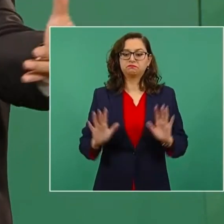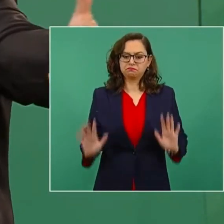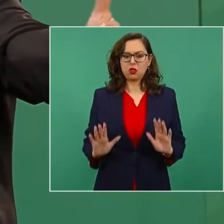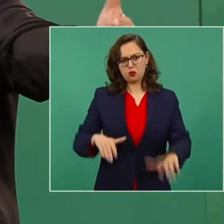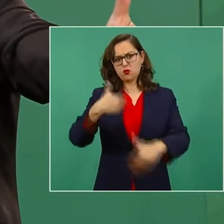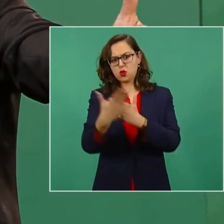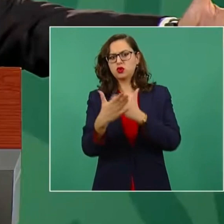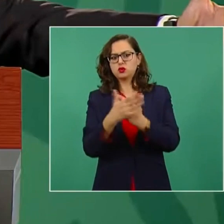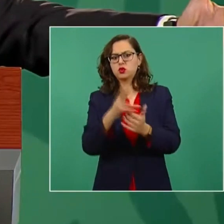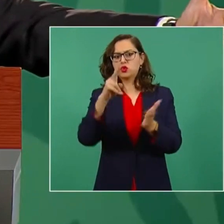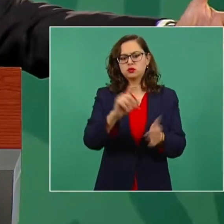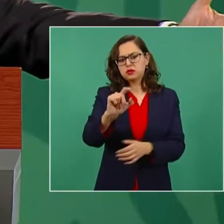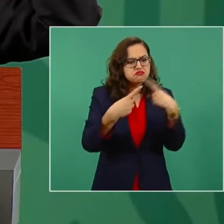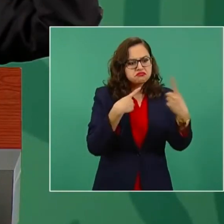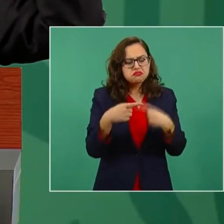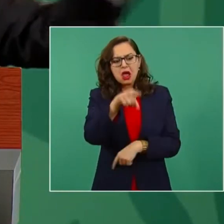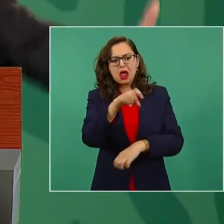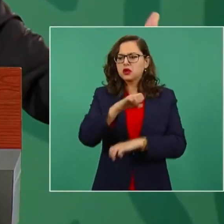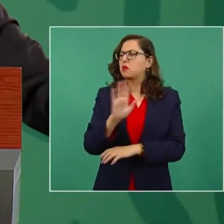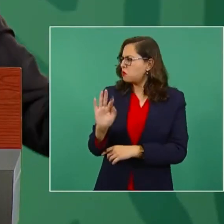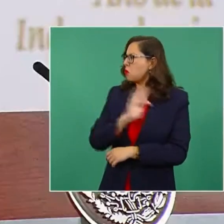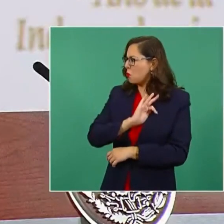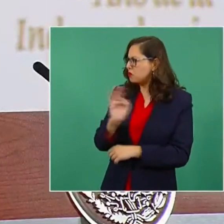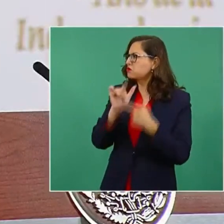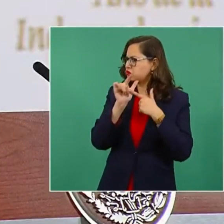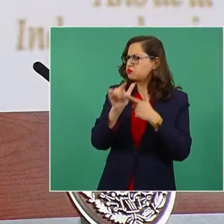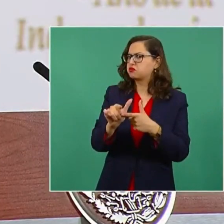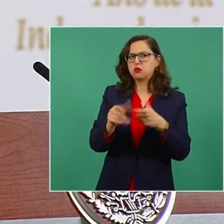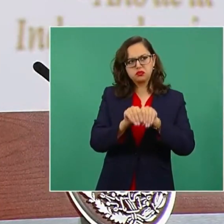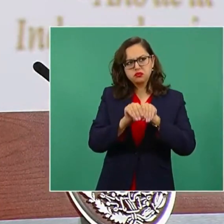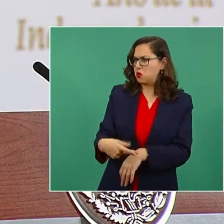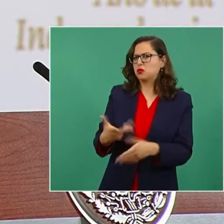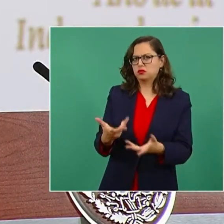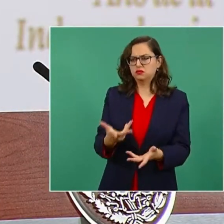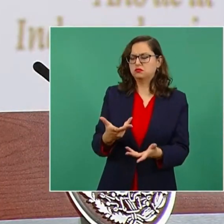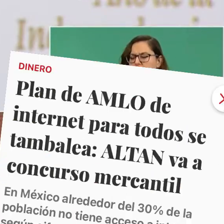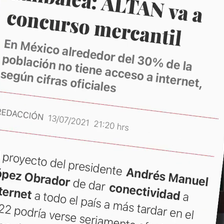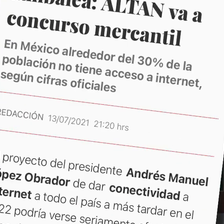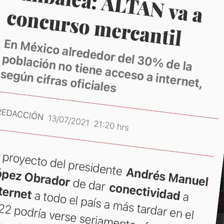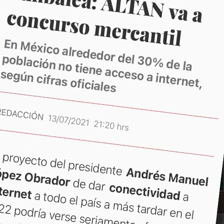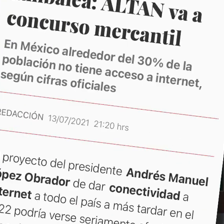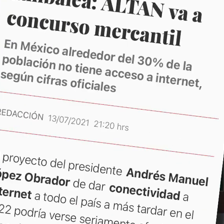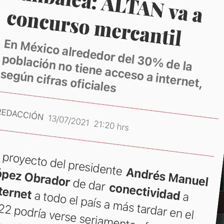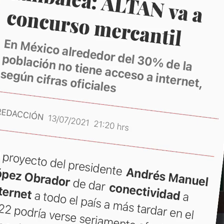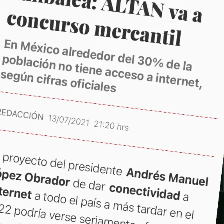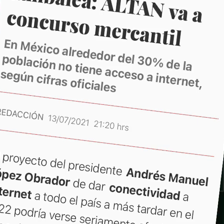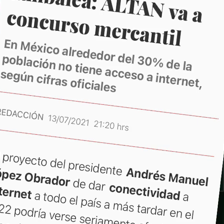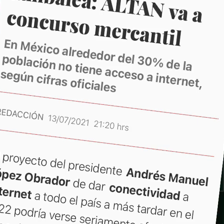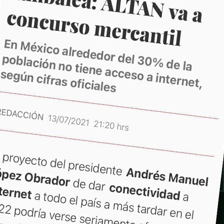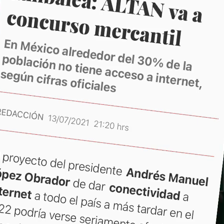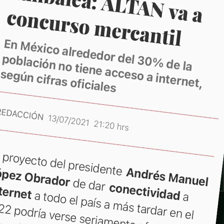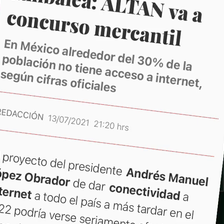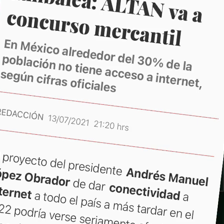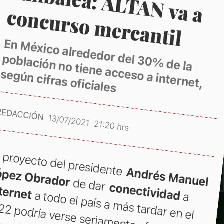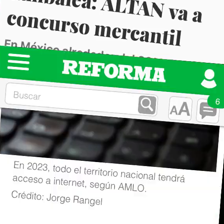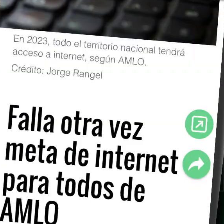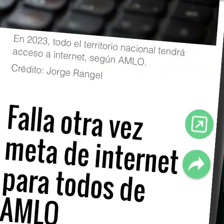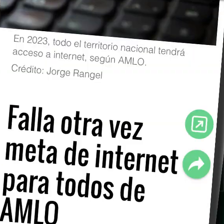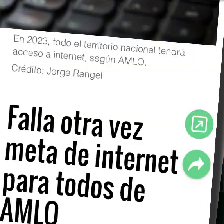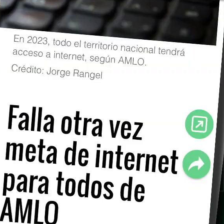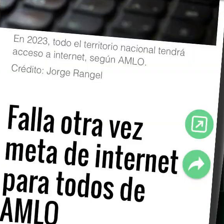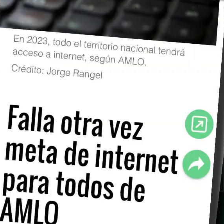garantiza de que se va a prestar el servicio, que es una empresa mexicana, que eso también importa, y hay